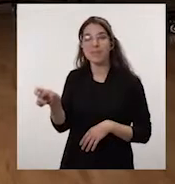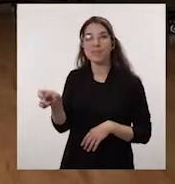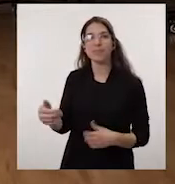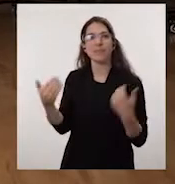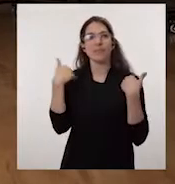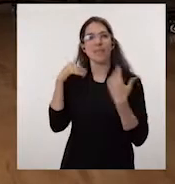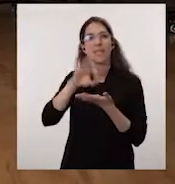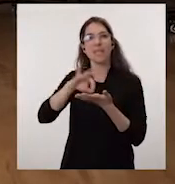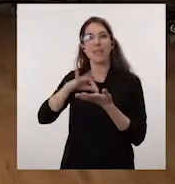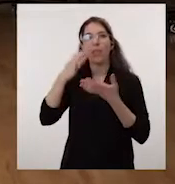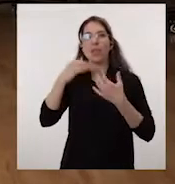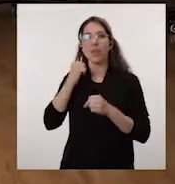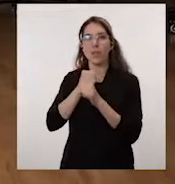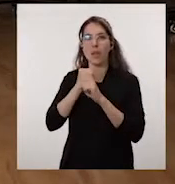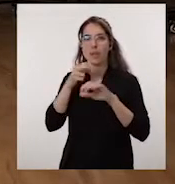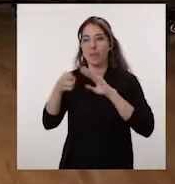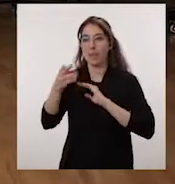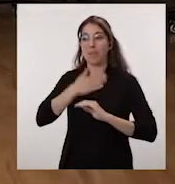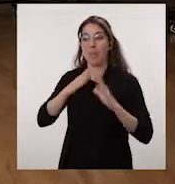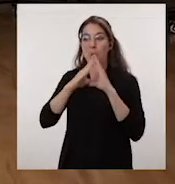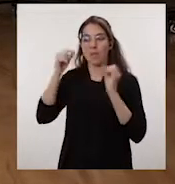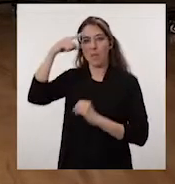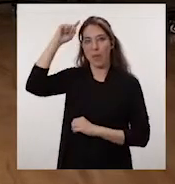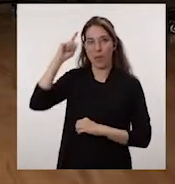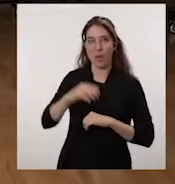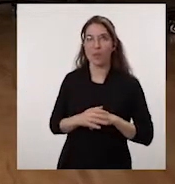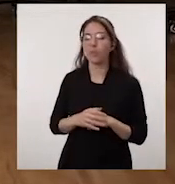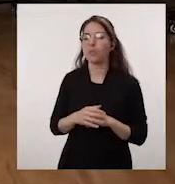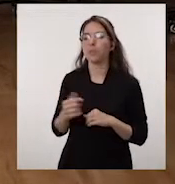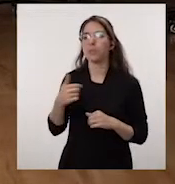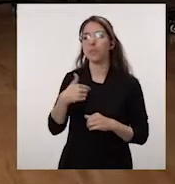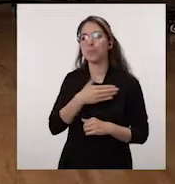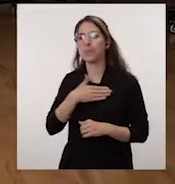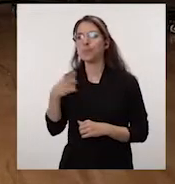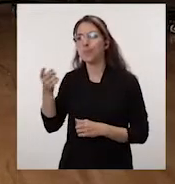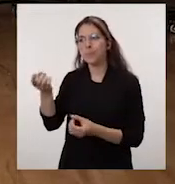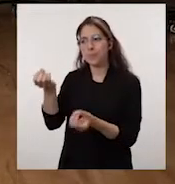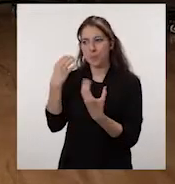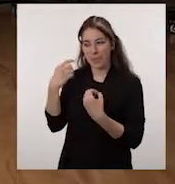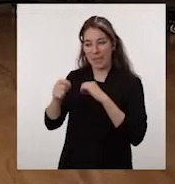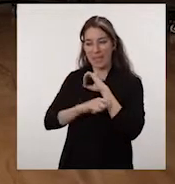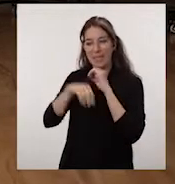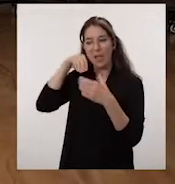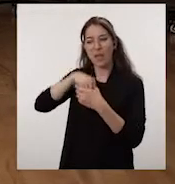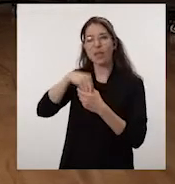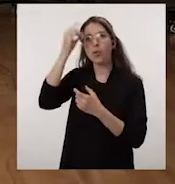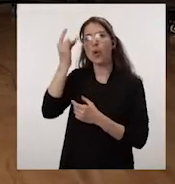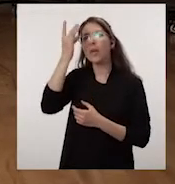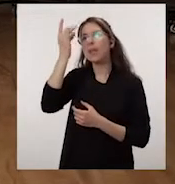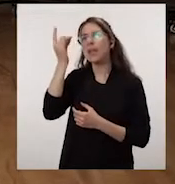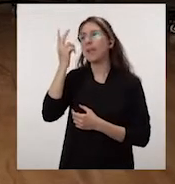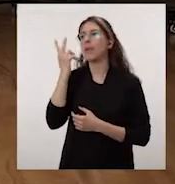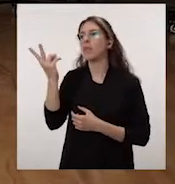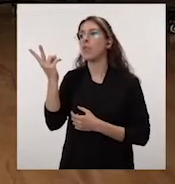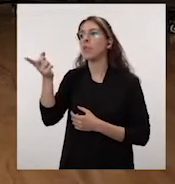servicio de prevención de riesgos laborales de la universidad rey juan carlos me gustaría que nos contaras dentro de la estrategia cuáles son las dos iniciativas que